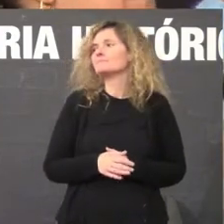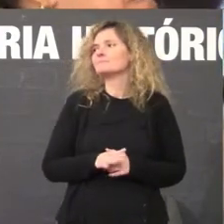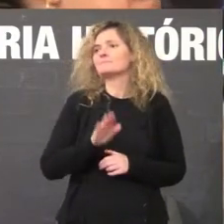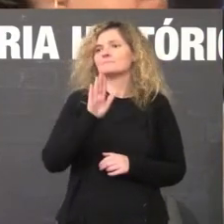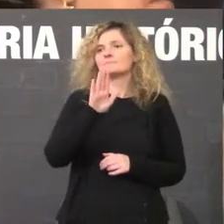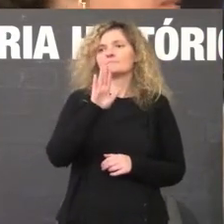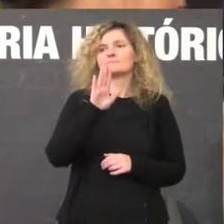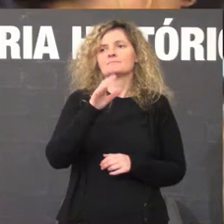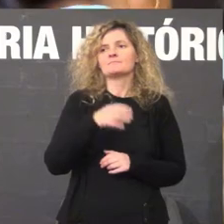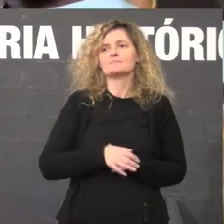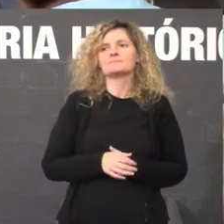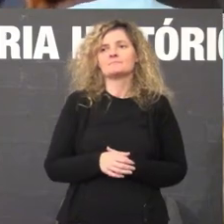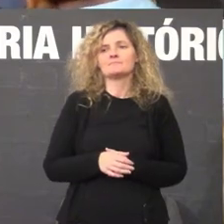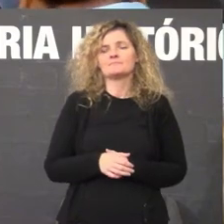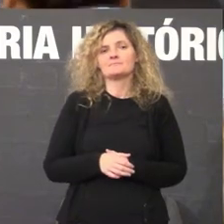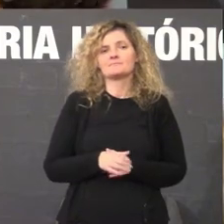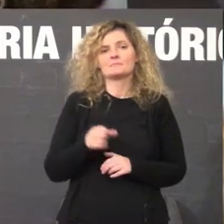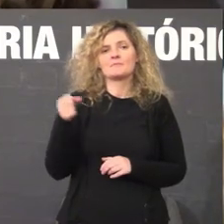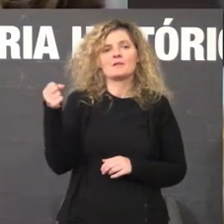Espera. Te llevan el micro.